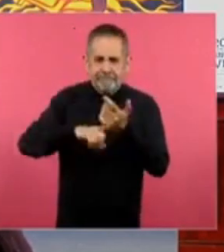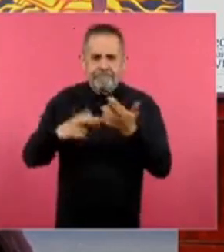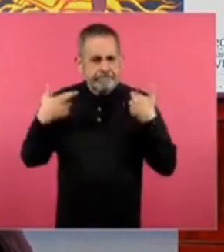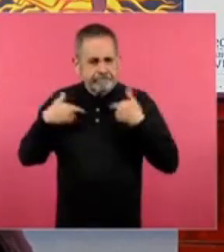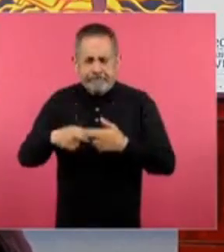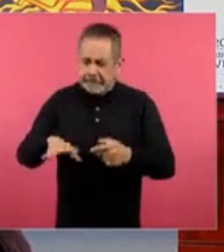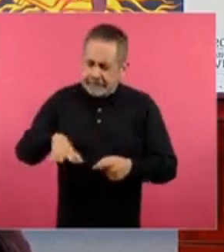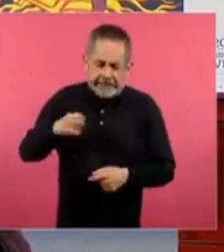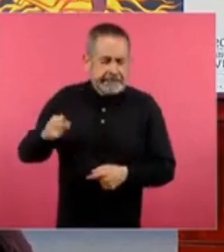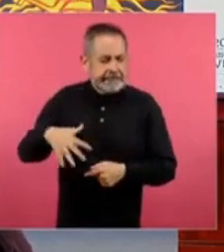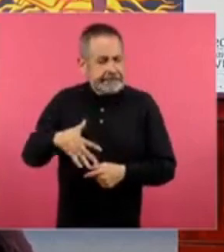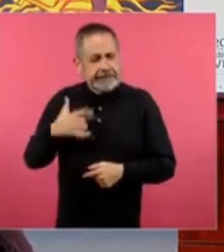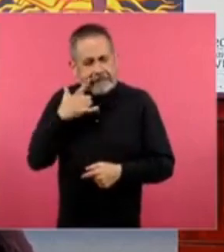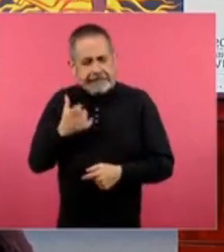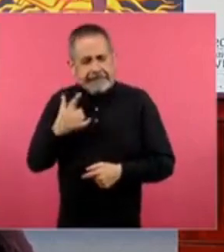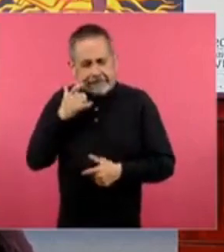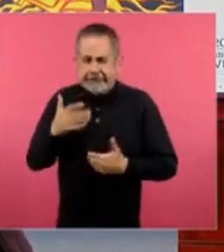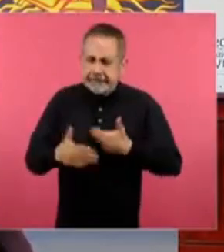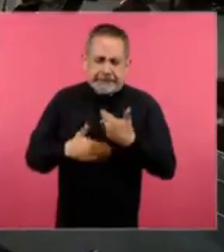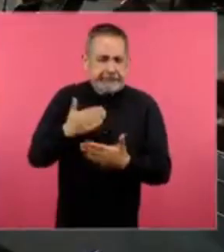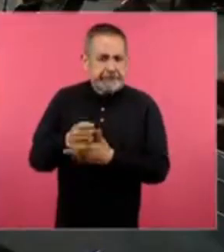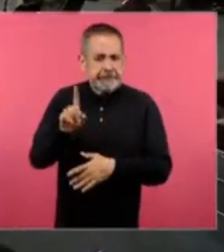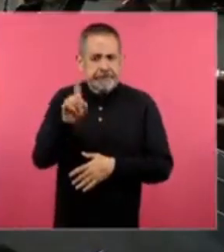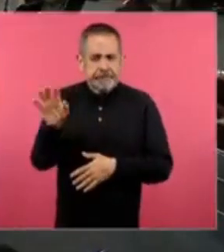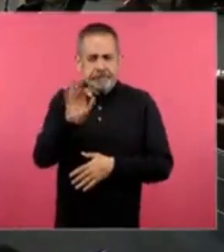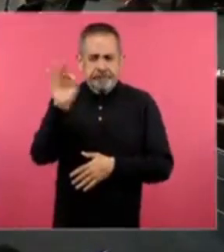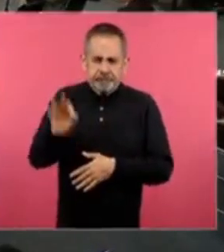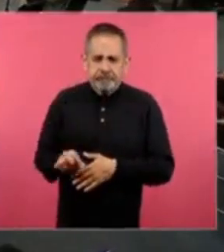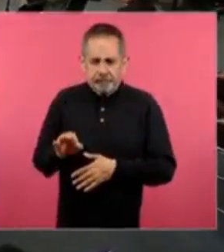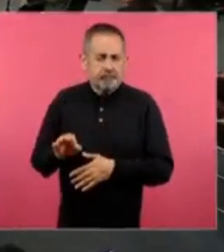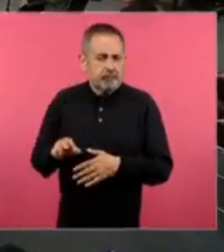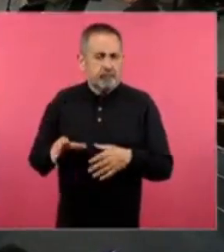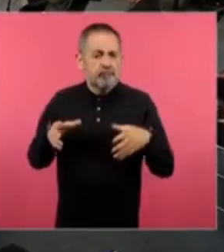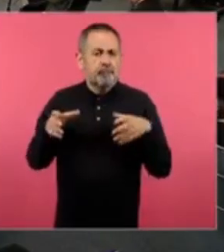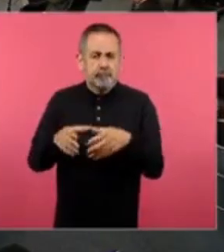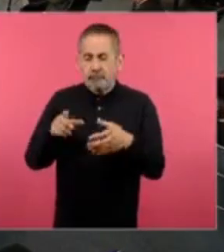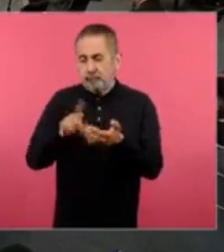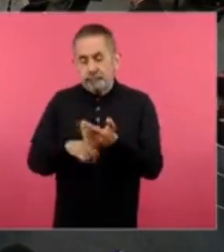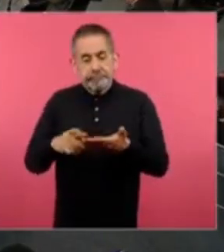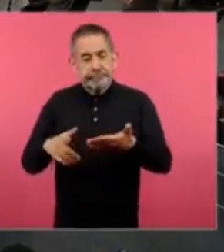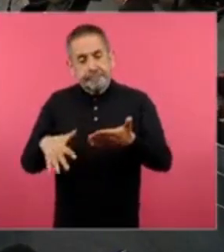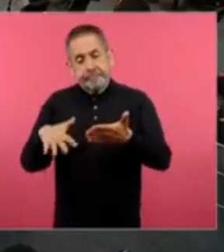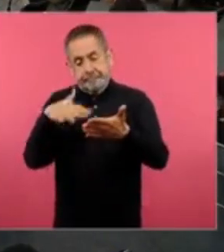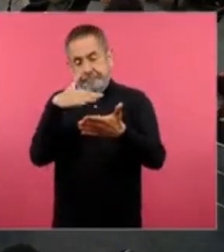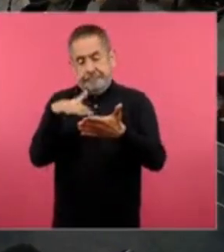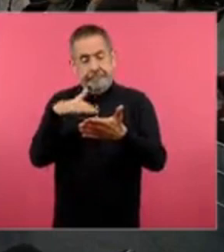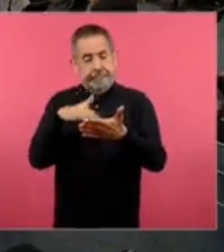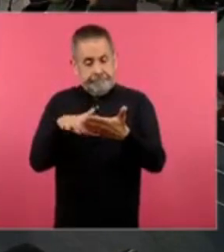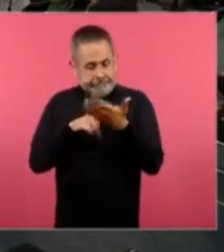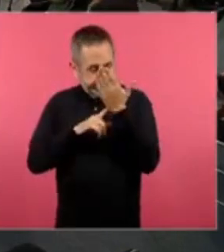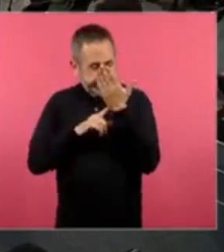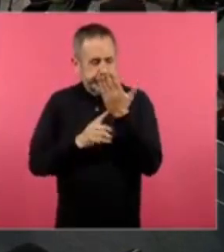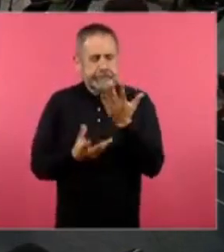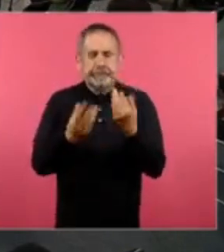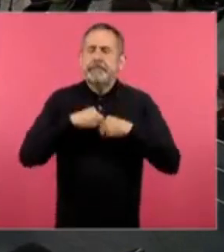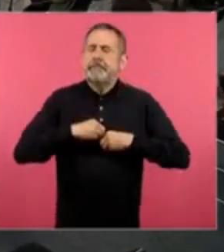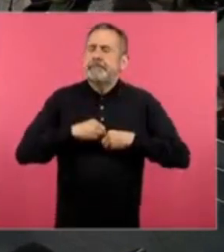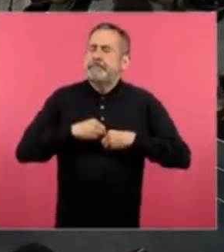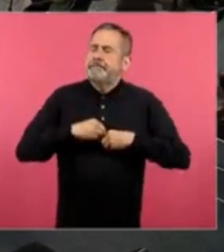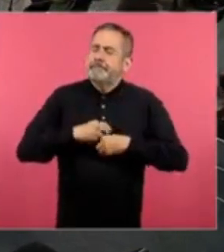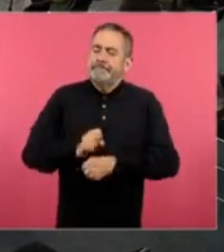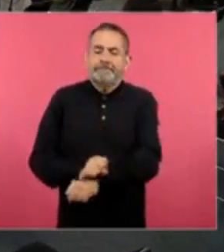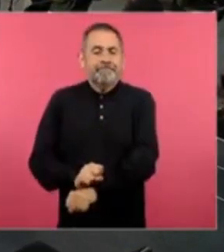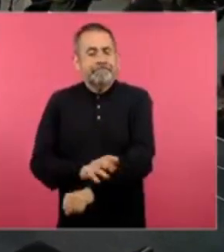hacen su mejor esfuerzo, se entregan al 100% y pues al leer este libro de verdad nos devuelve esa